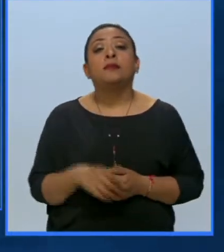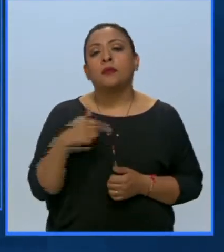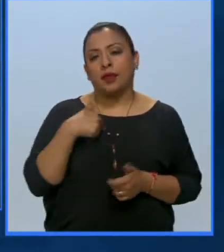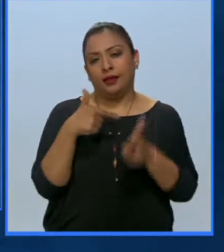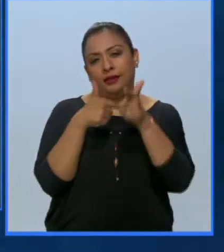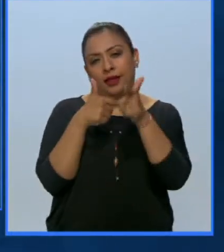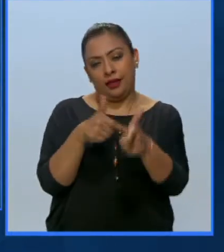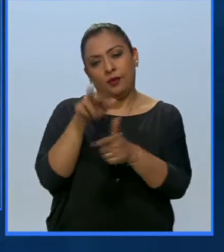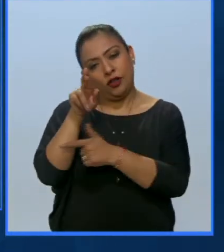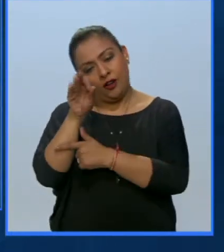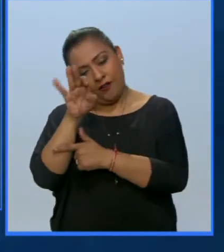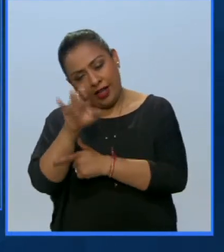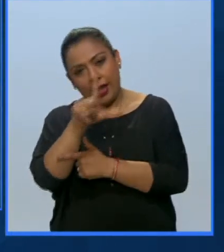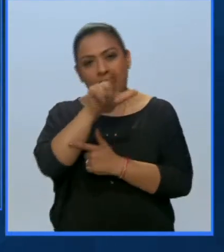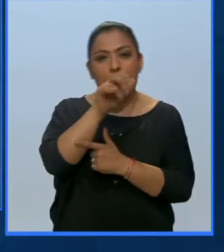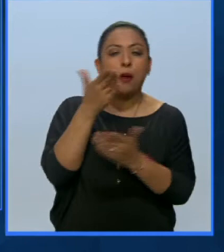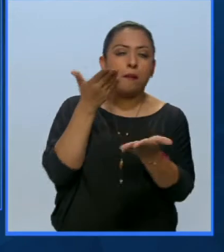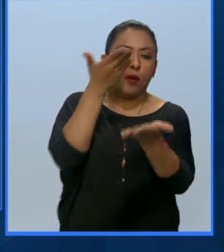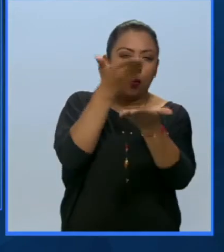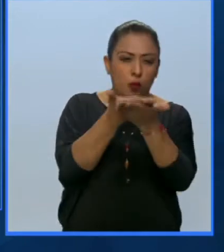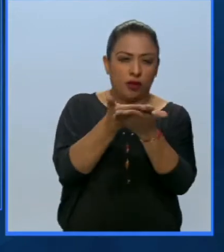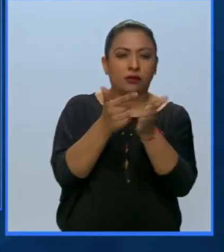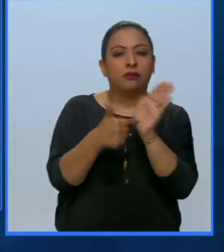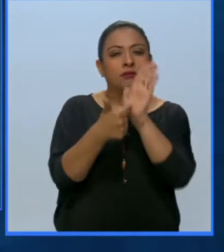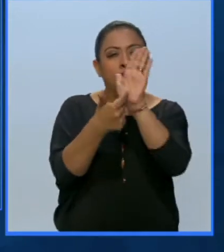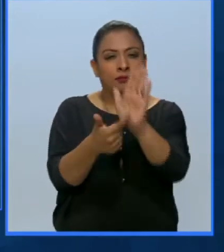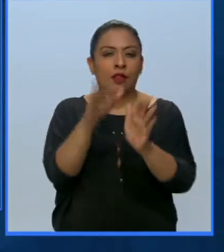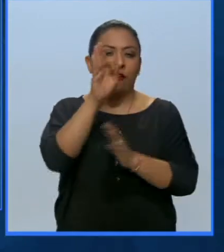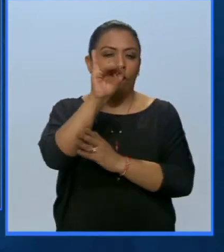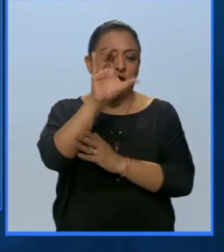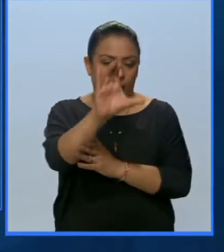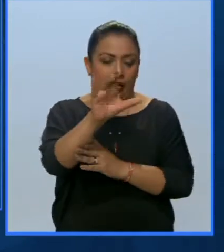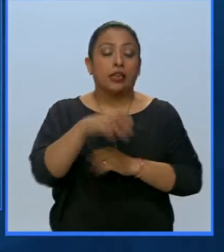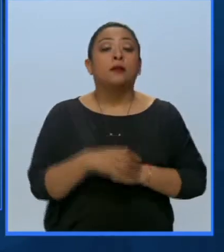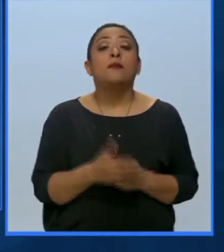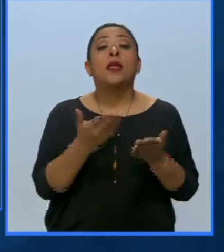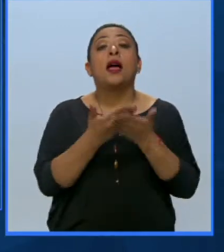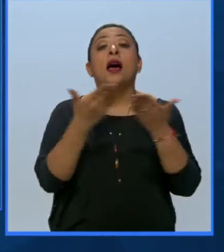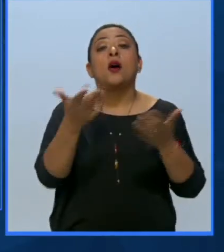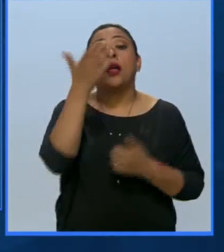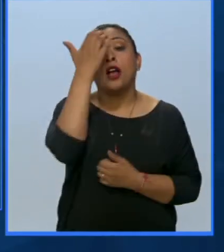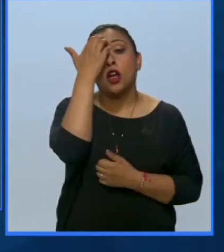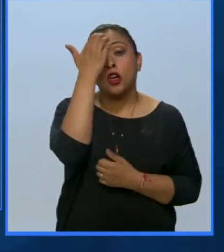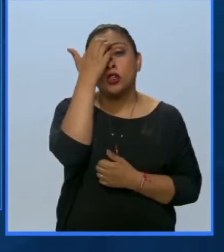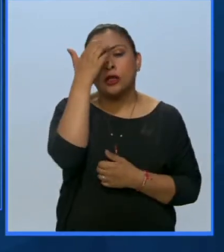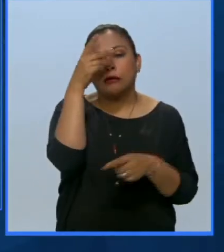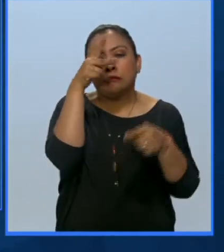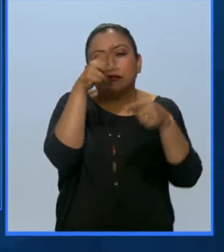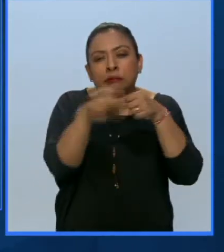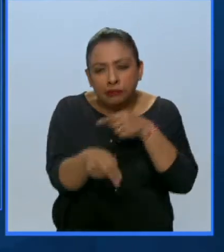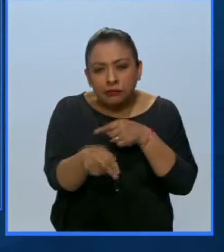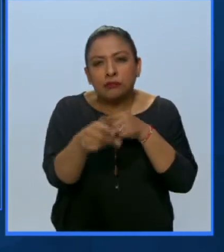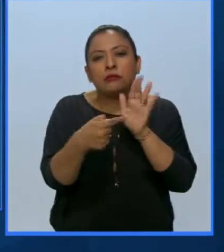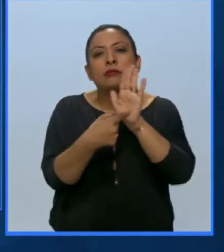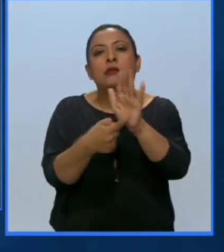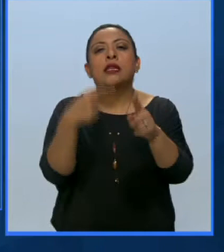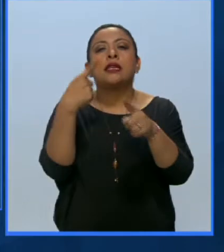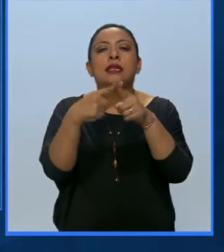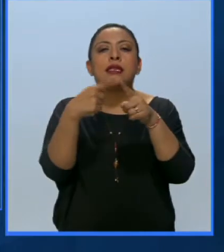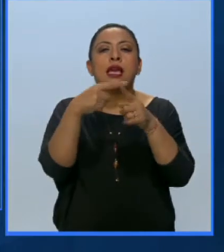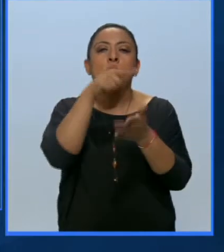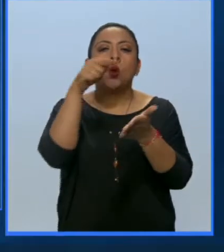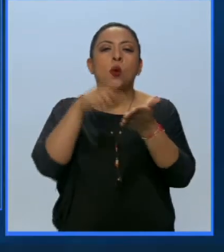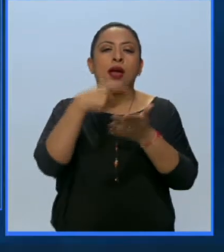Continuamos, Rafael y Laura, con más propuestas que se han presentado aquí en el Festival Internacional Cervantino. Ahora vamos a conocer parte de lo que ha traído la delegación de